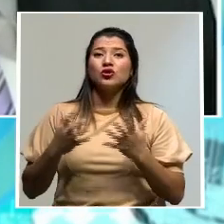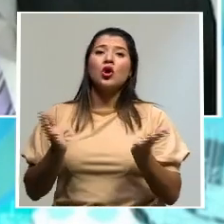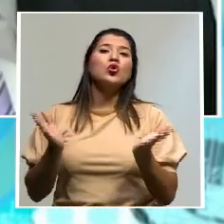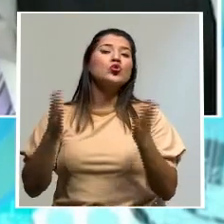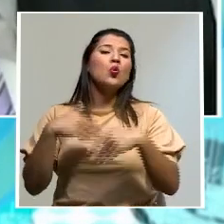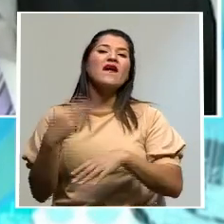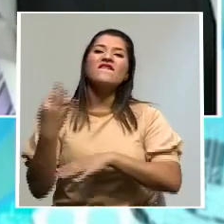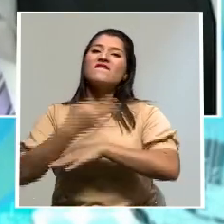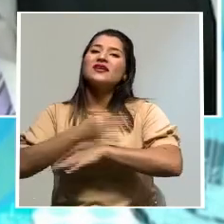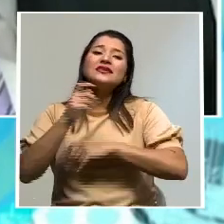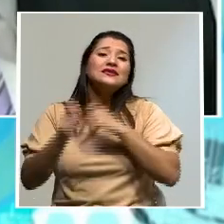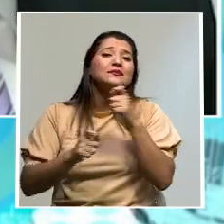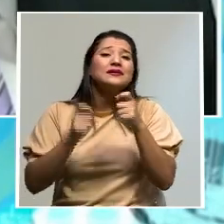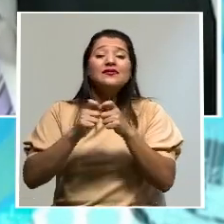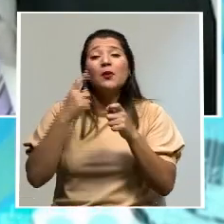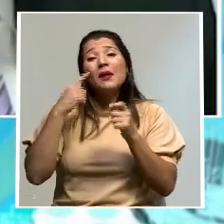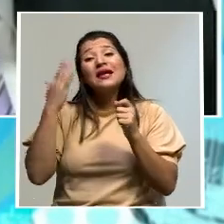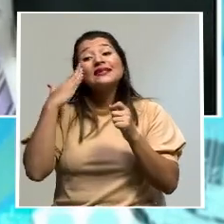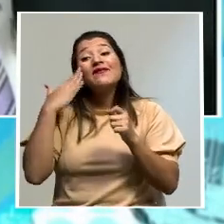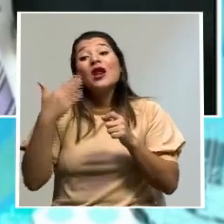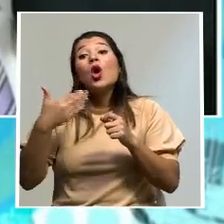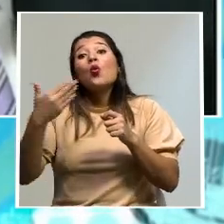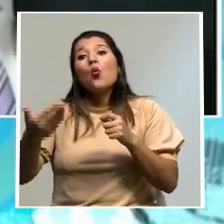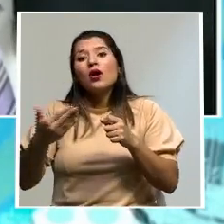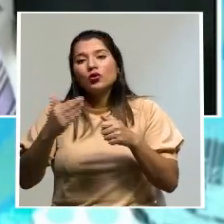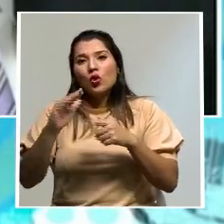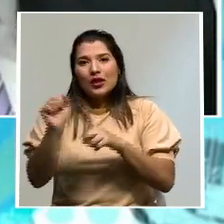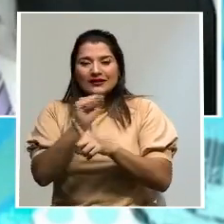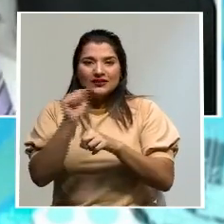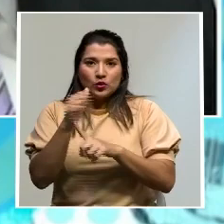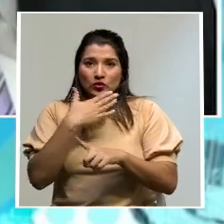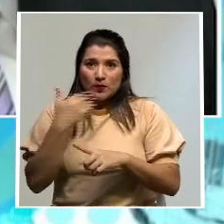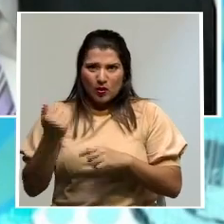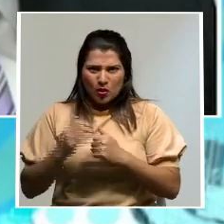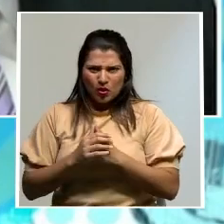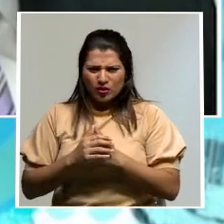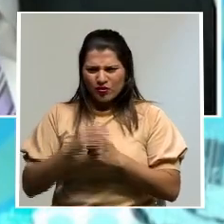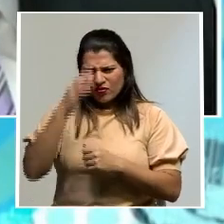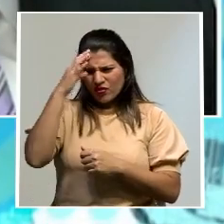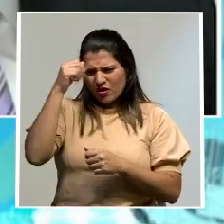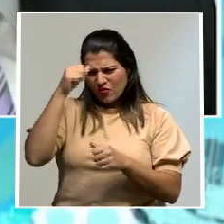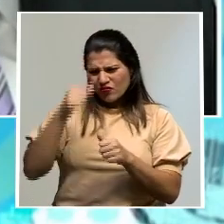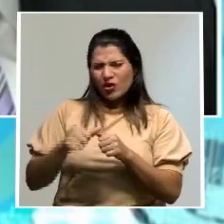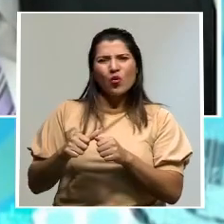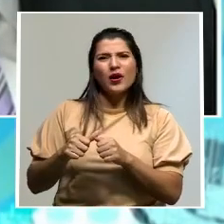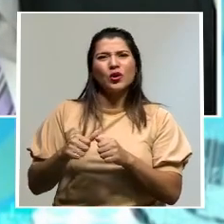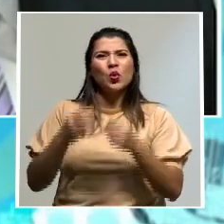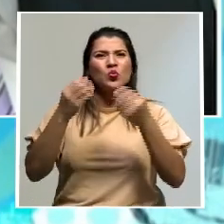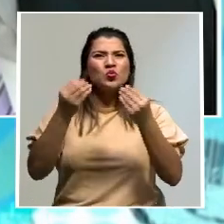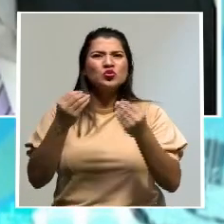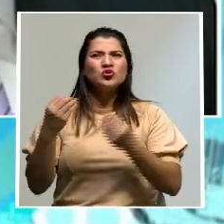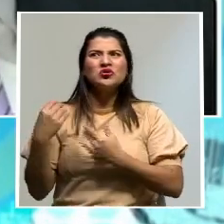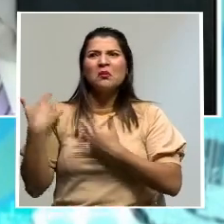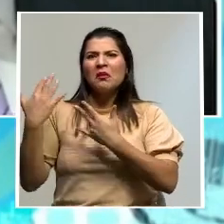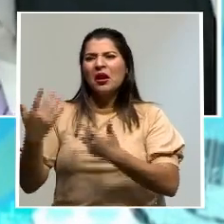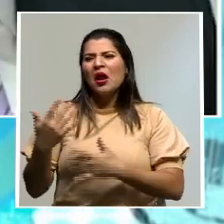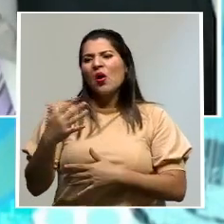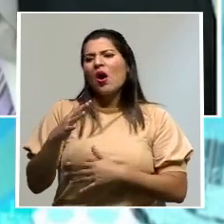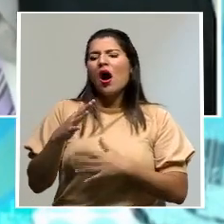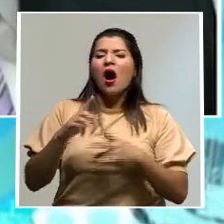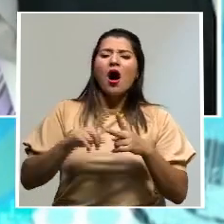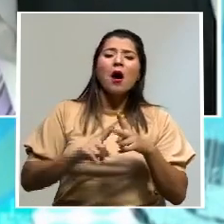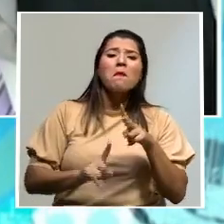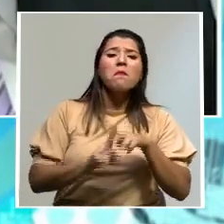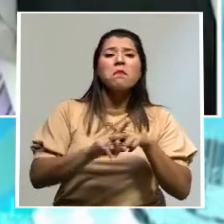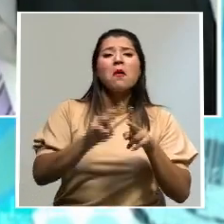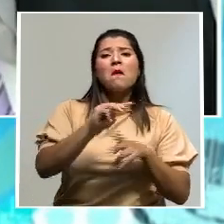fecha exacta que uno pueda decir que las cosas van a cambiar. Cuando esto arrancó, recuerdo que muchos esperaban que fuera un proceso de 2 o 3 meses, y mire usted,